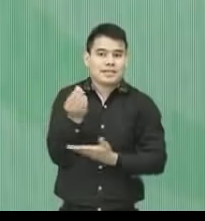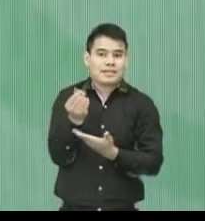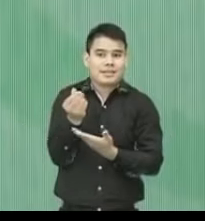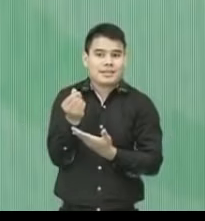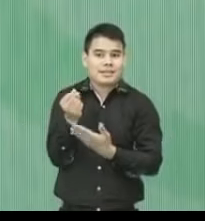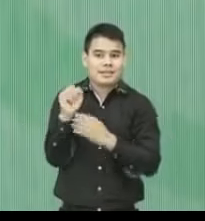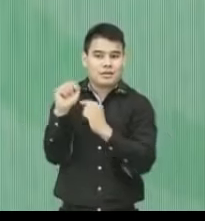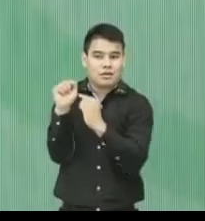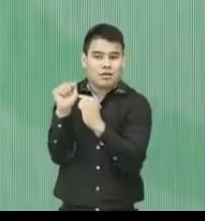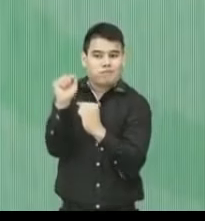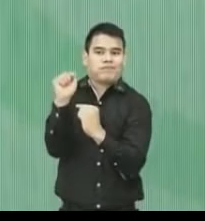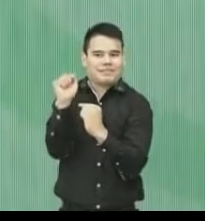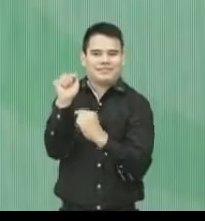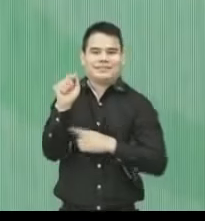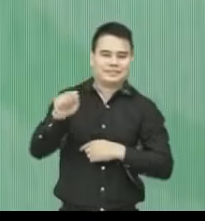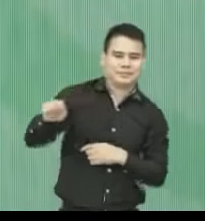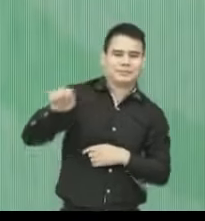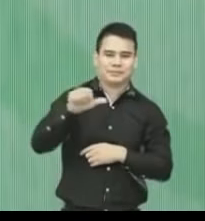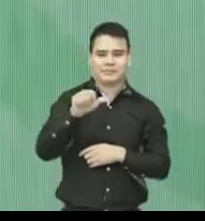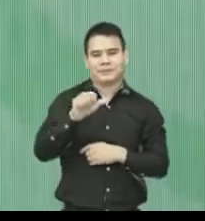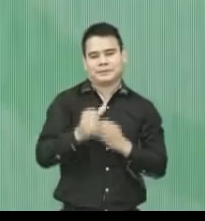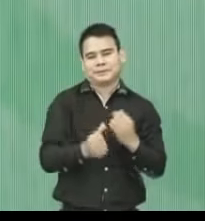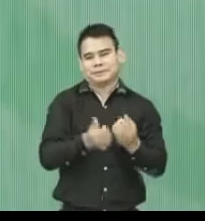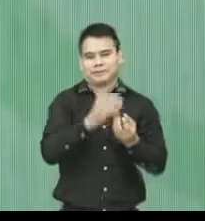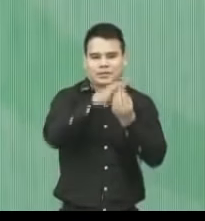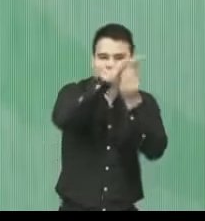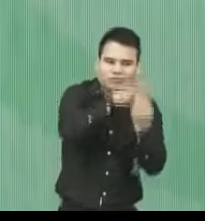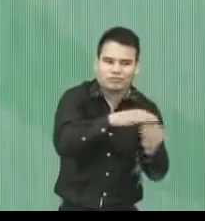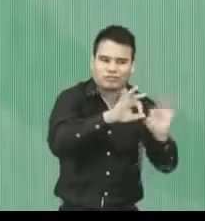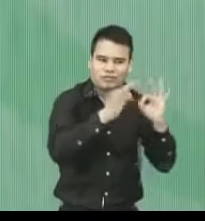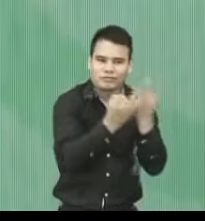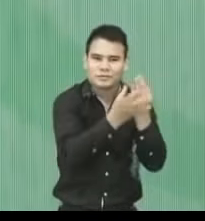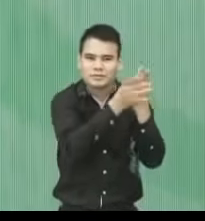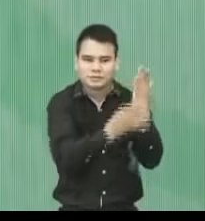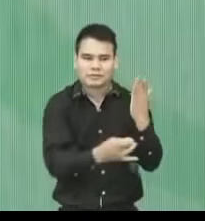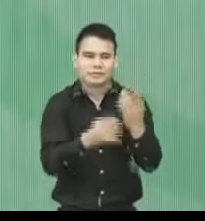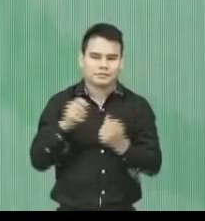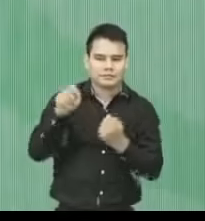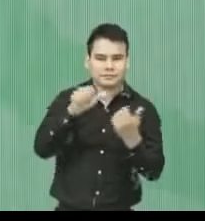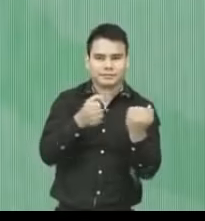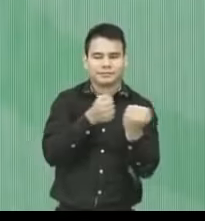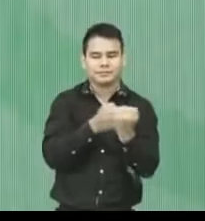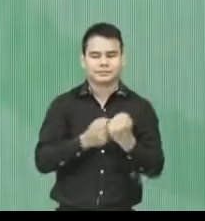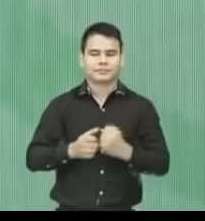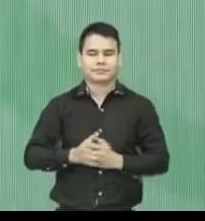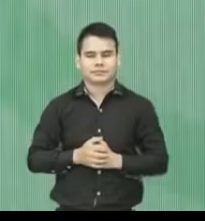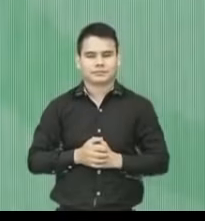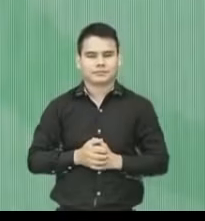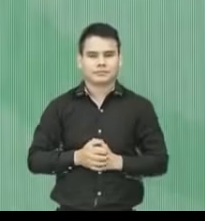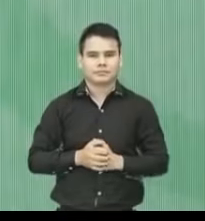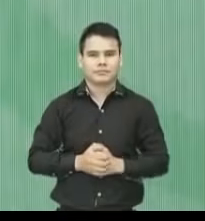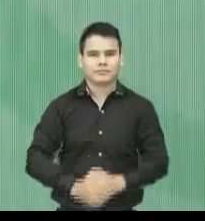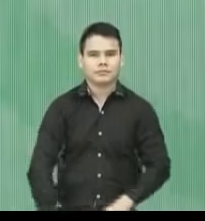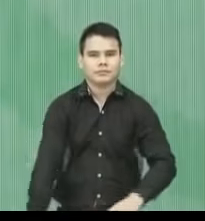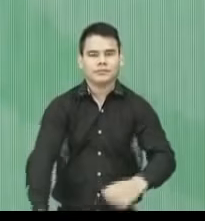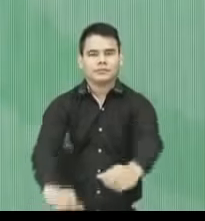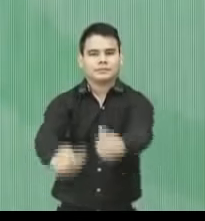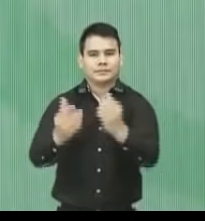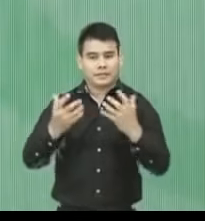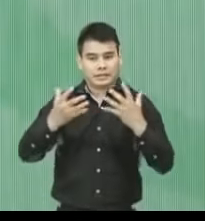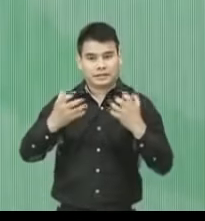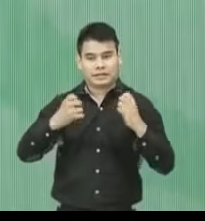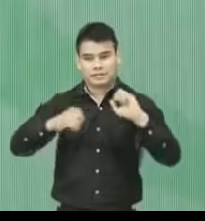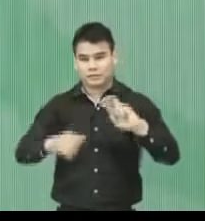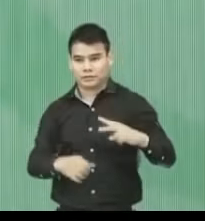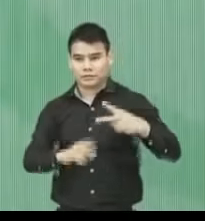las familias más vulnerables del país queremos en segundo lugar expandir la